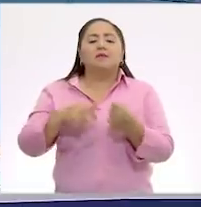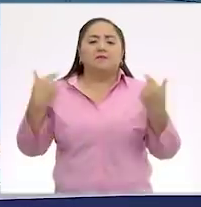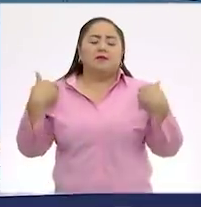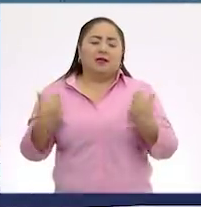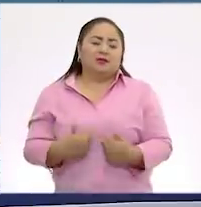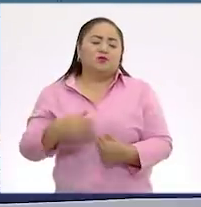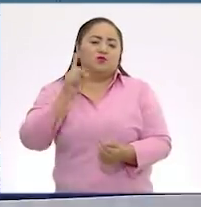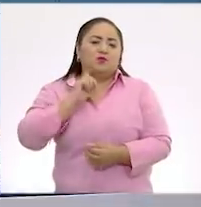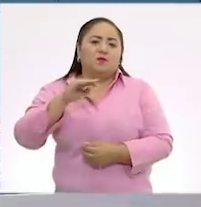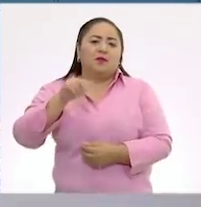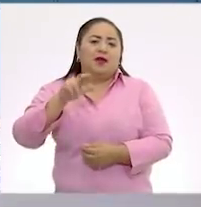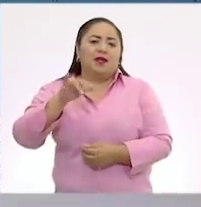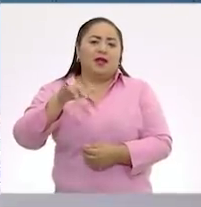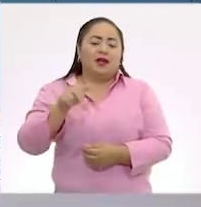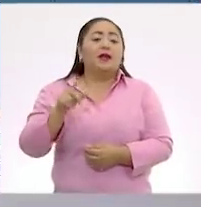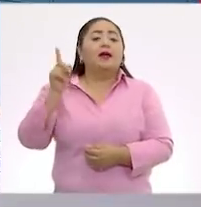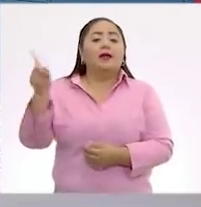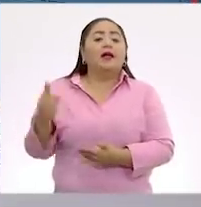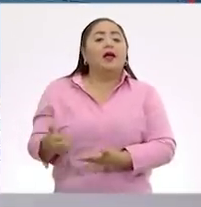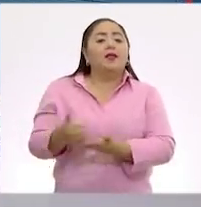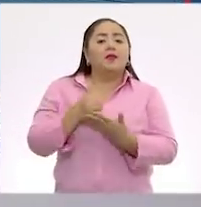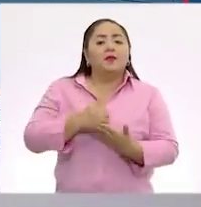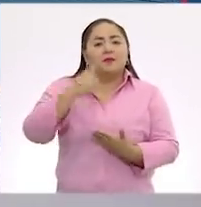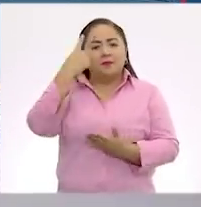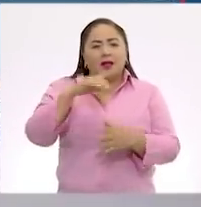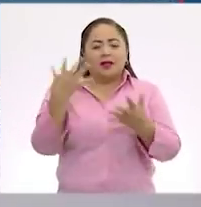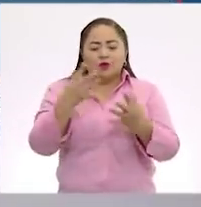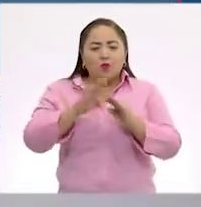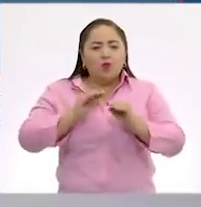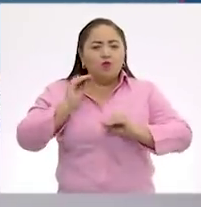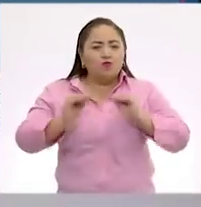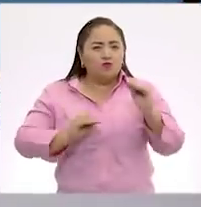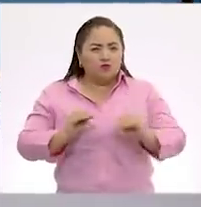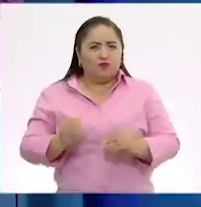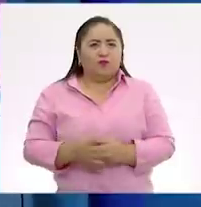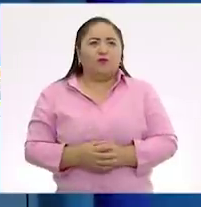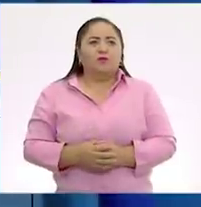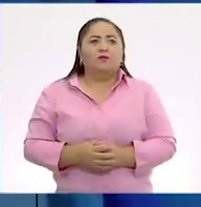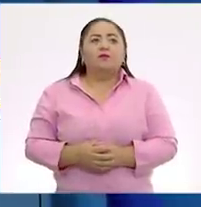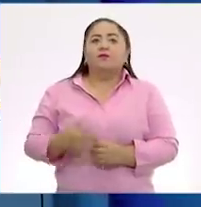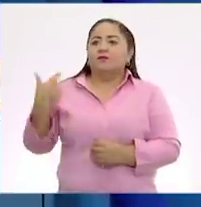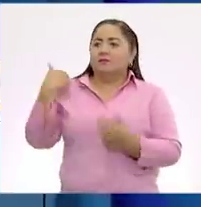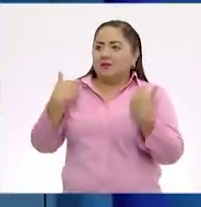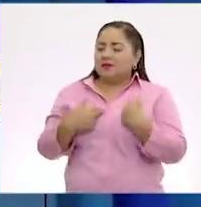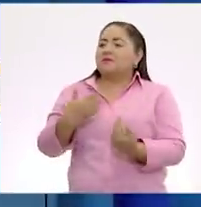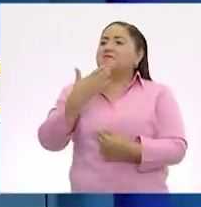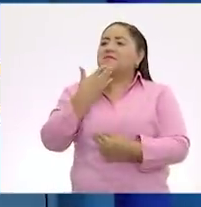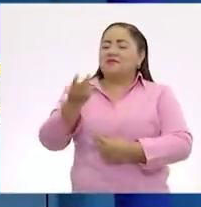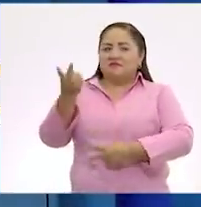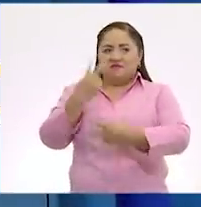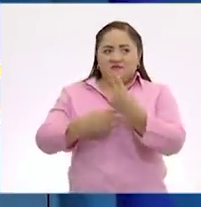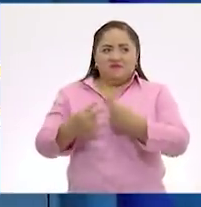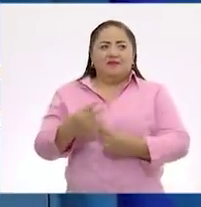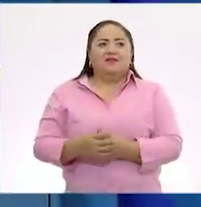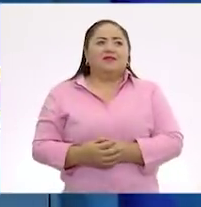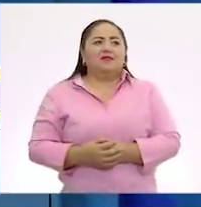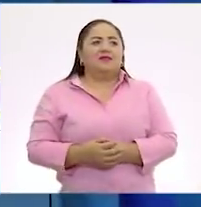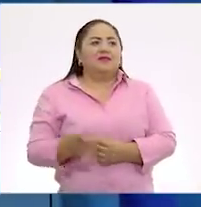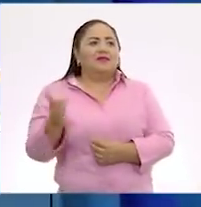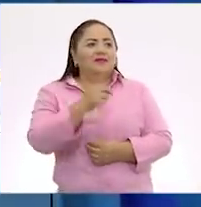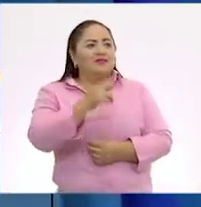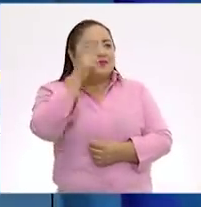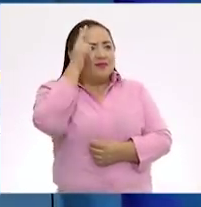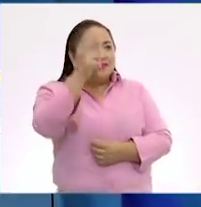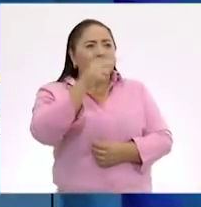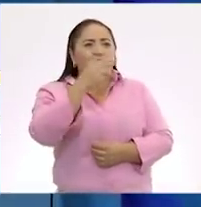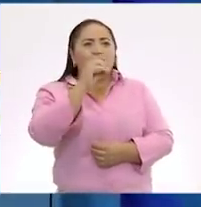maestra Mariana Teutli, quien nos va a ayudar a realizar un móvil. Maestra, bienvenida. Bienvenida, maestra. Hola, Omar.